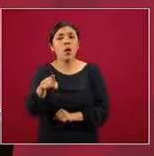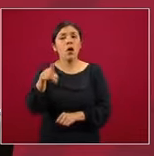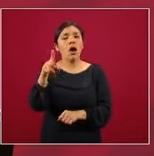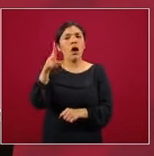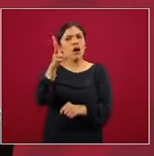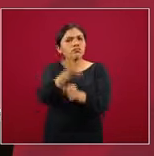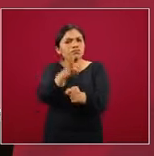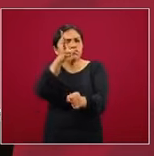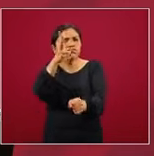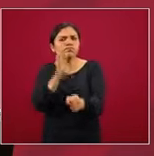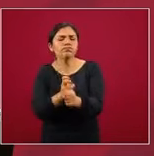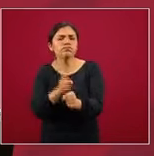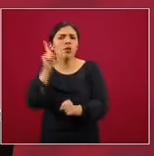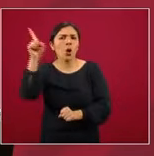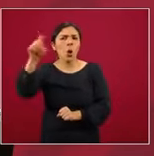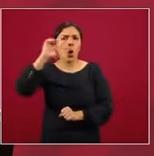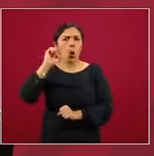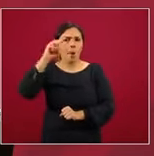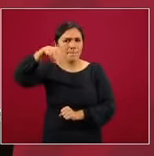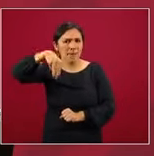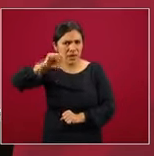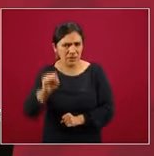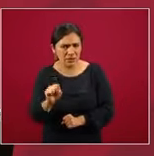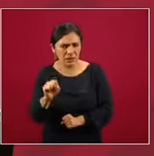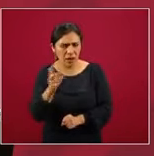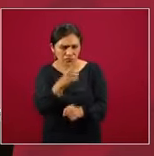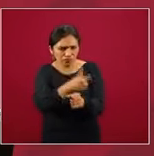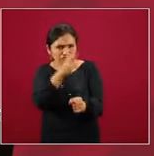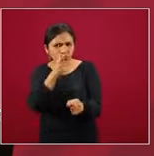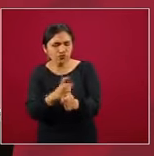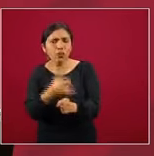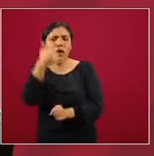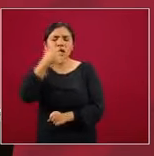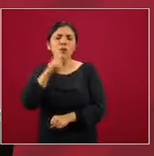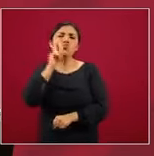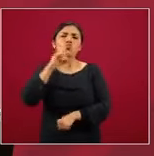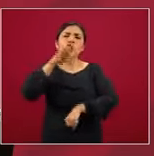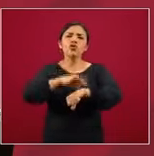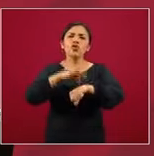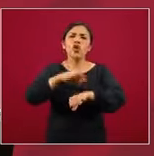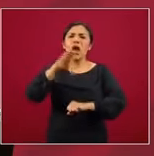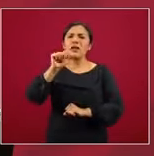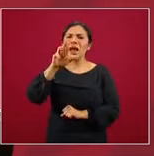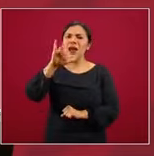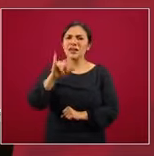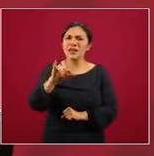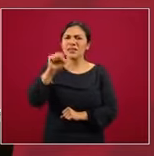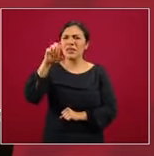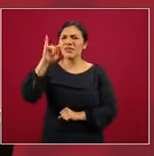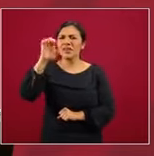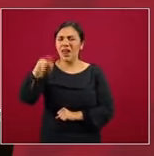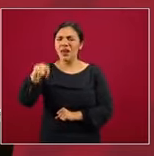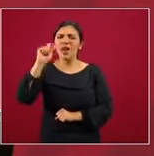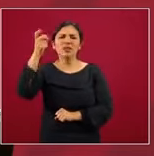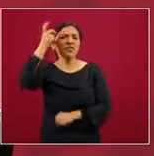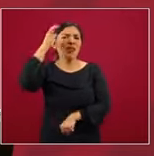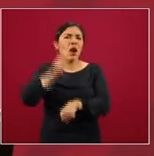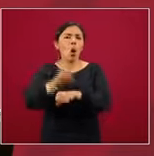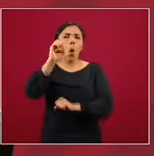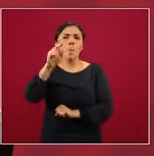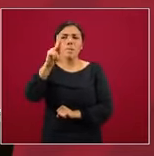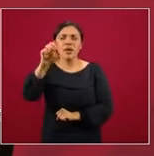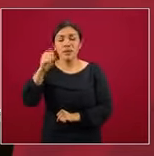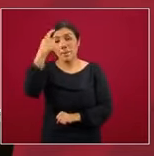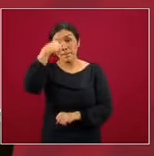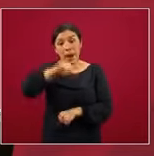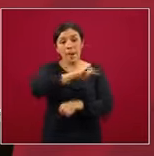hizo la Organización Mundial de la Salud y la doctora Carissa Etienne, directora de la Organización Panamericana de la Salud, para